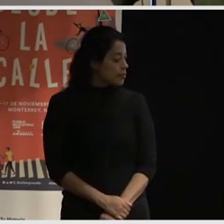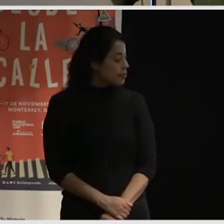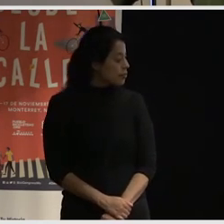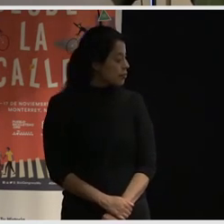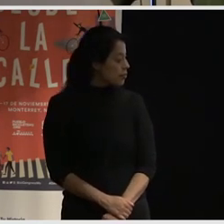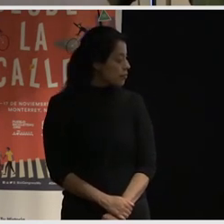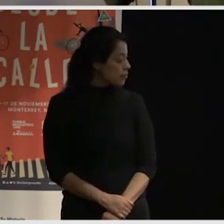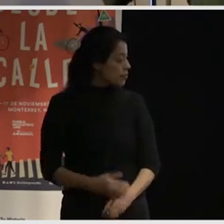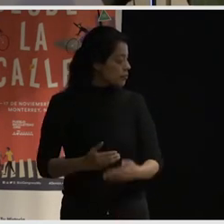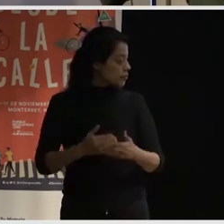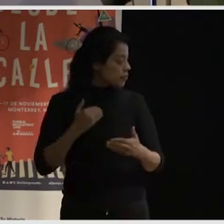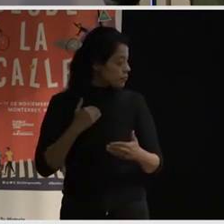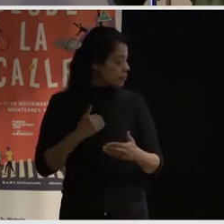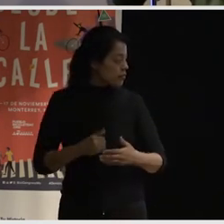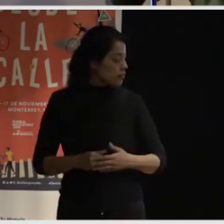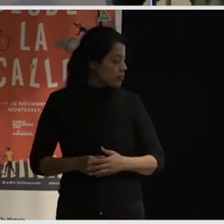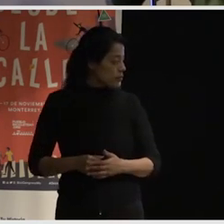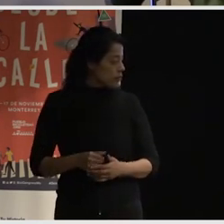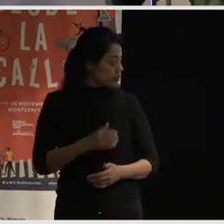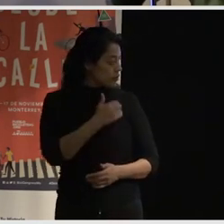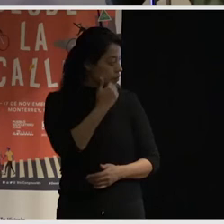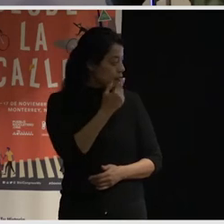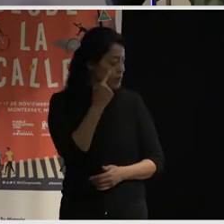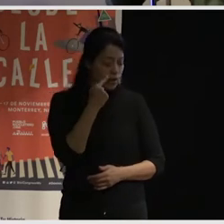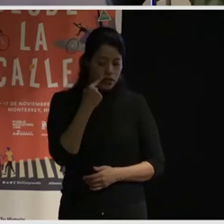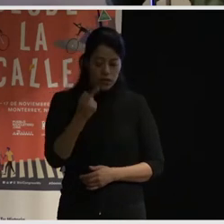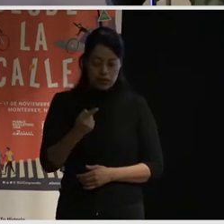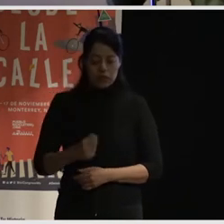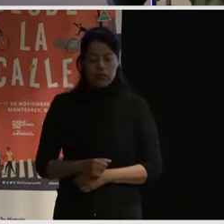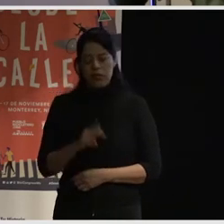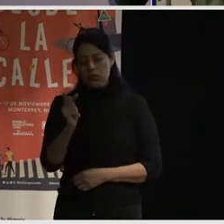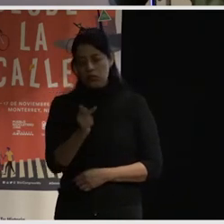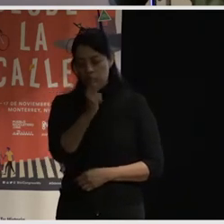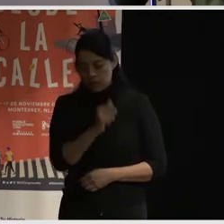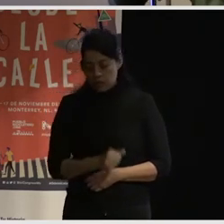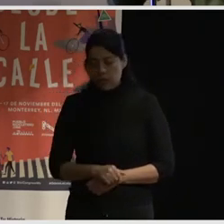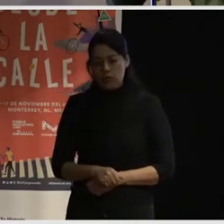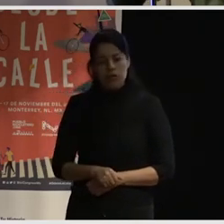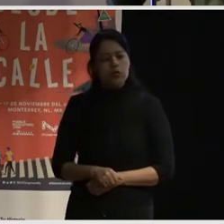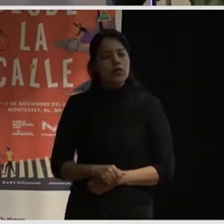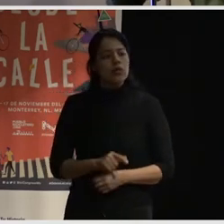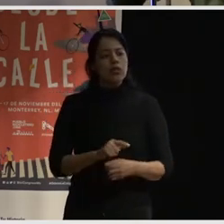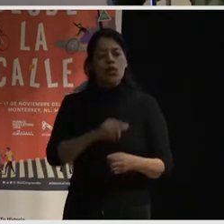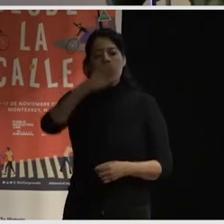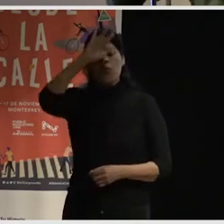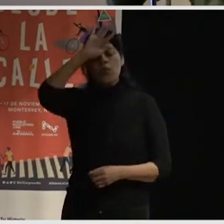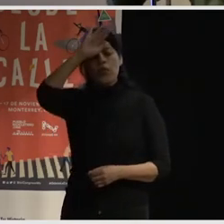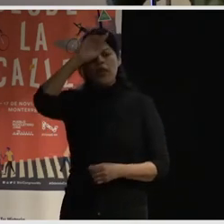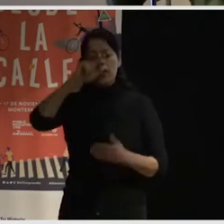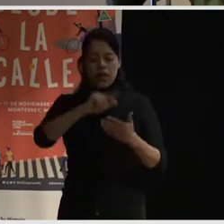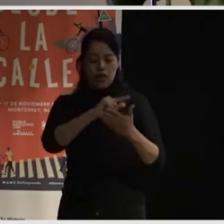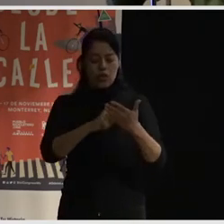antes de abordar tu pregunta que se hace la acción aquí una pequeña encuesta en qué lugar creen que ocupa monterrey